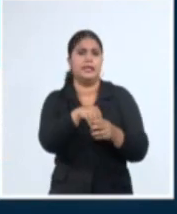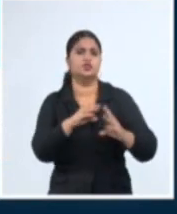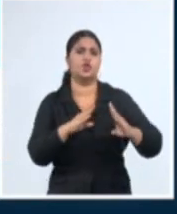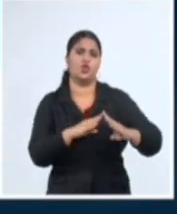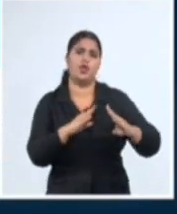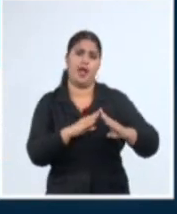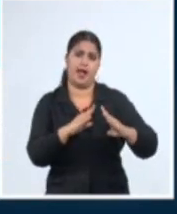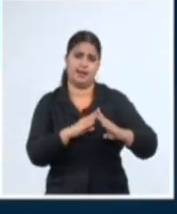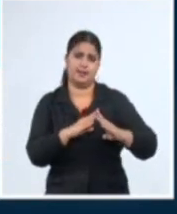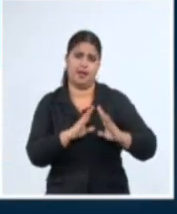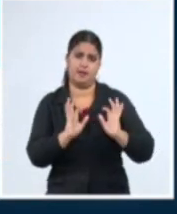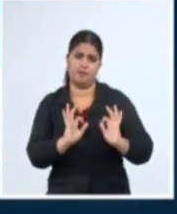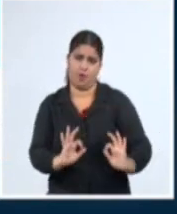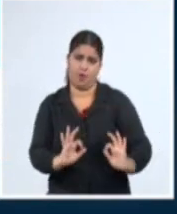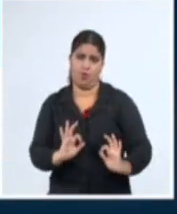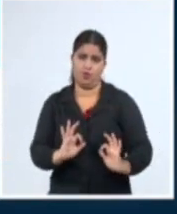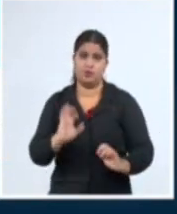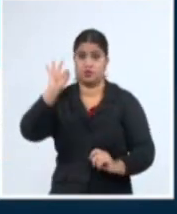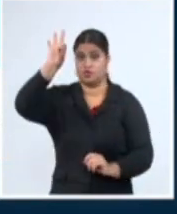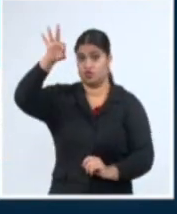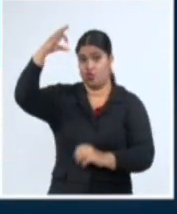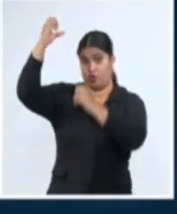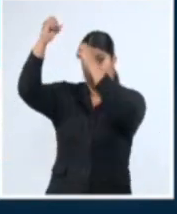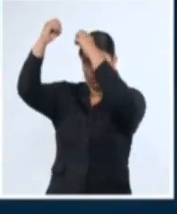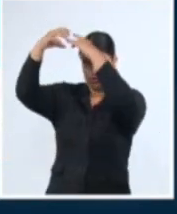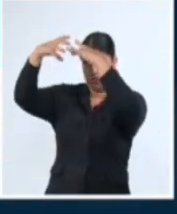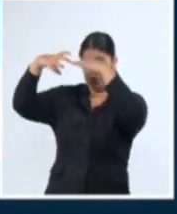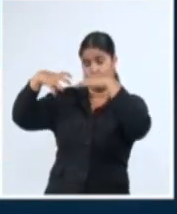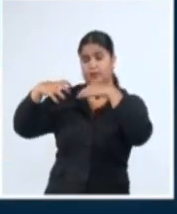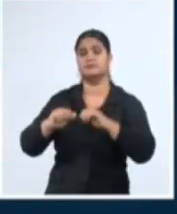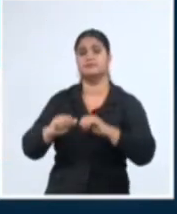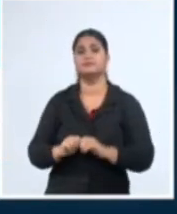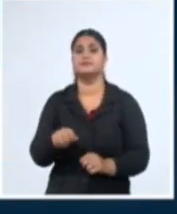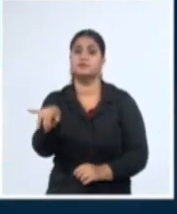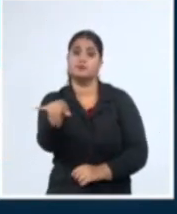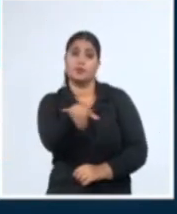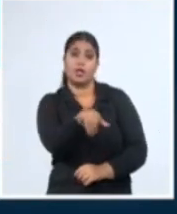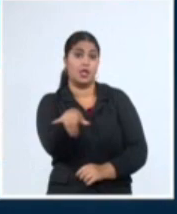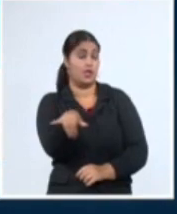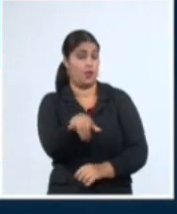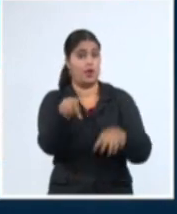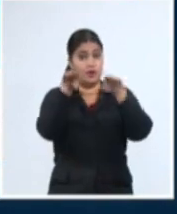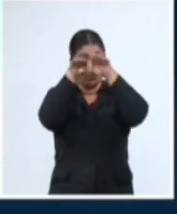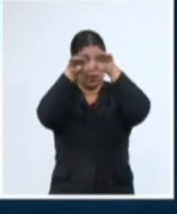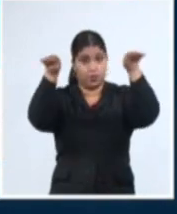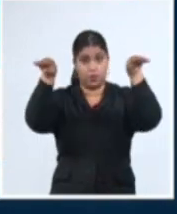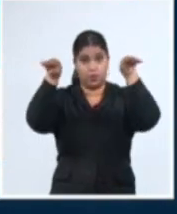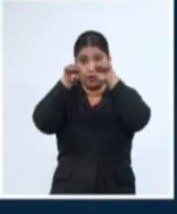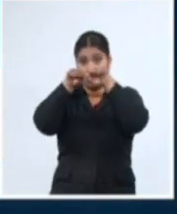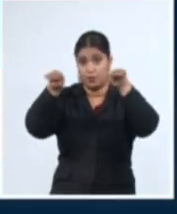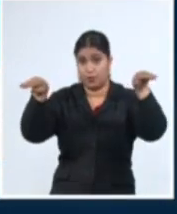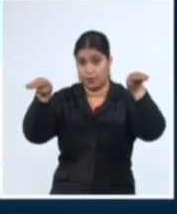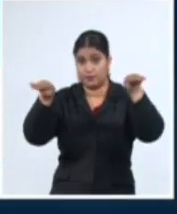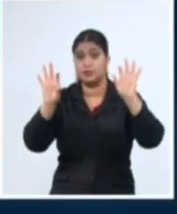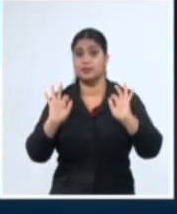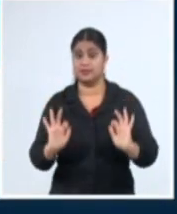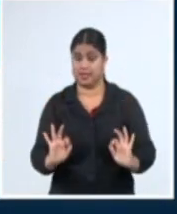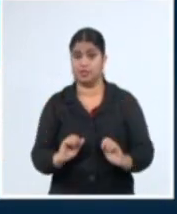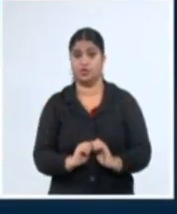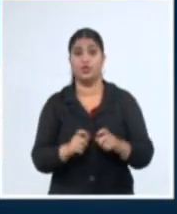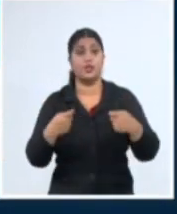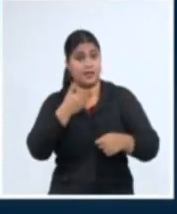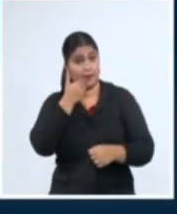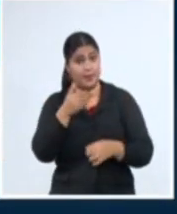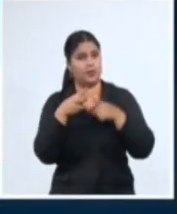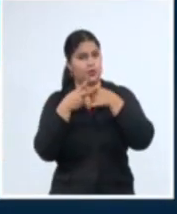al sistema electroenergético nacional. Se conoció también que los sistemas solares fotovoltaicos requieren condiciones